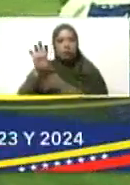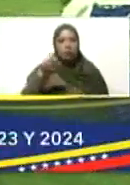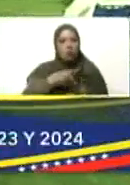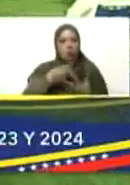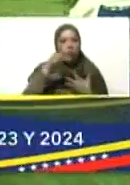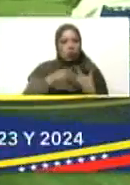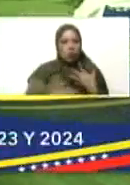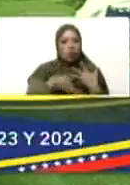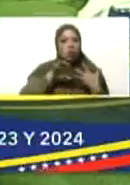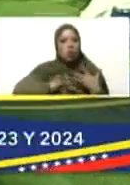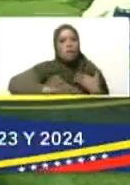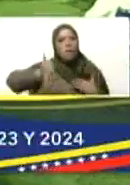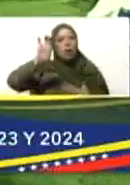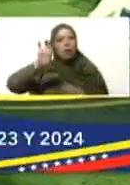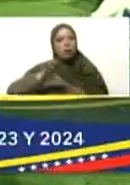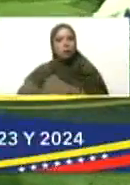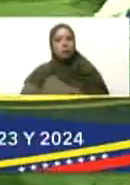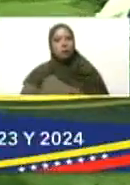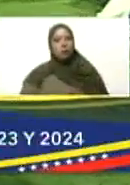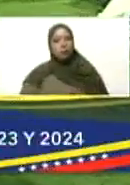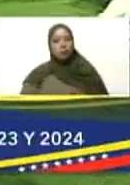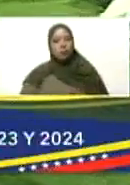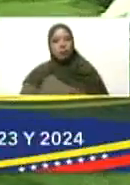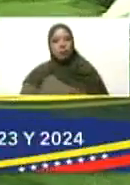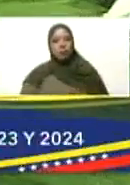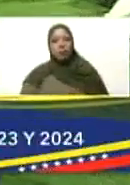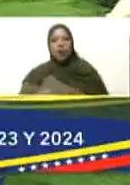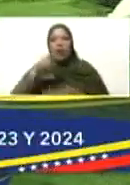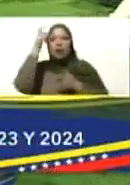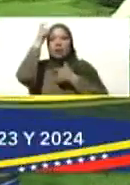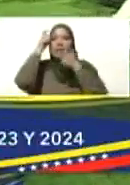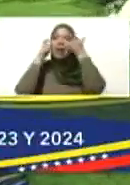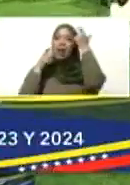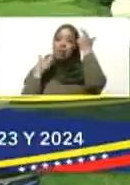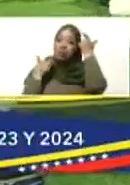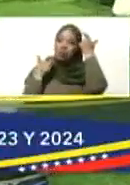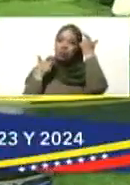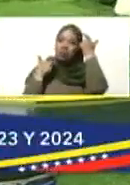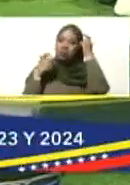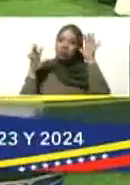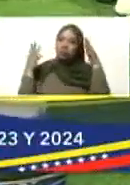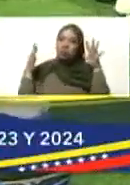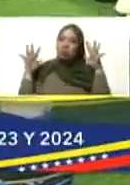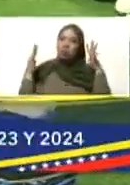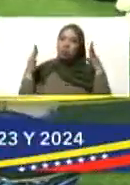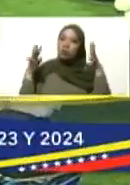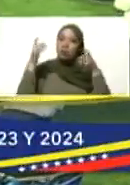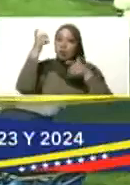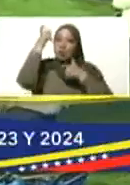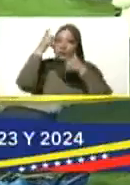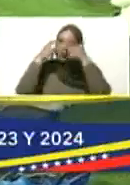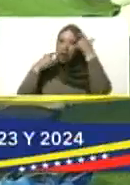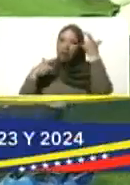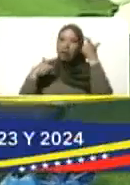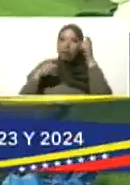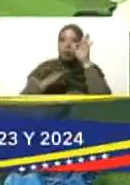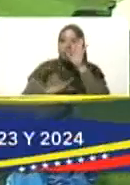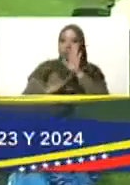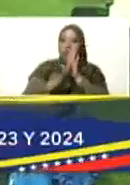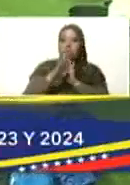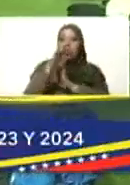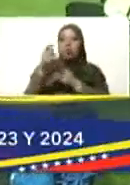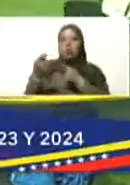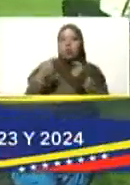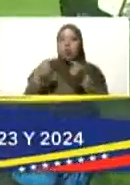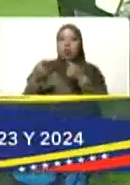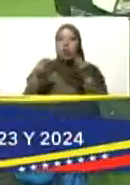de país. Ese hombre se llama Hugo Rafael Chávez Frías, quien nos puso en los rieles del crecimiento de una